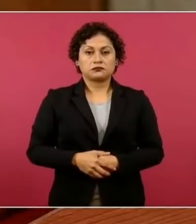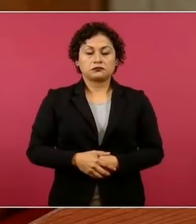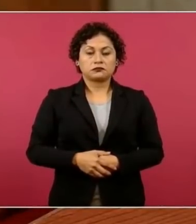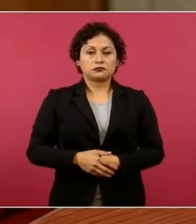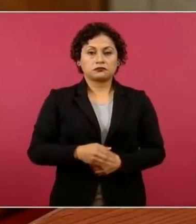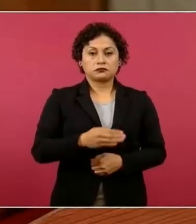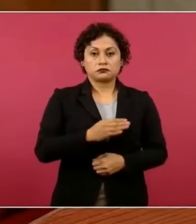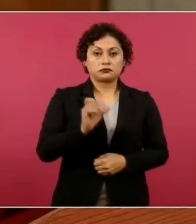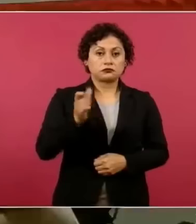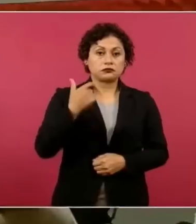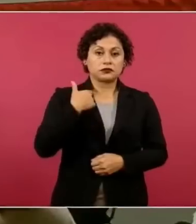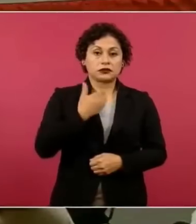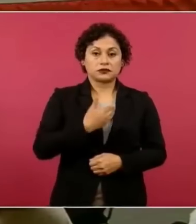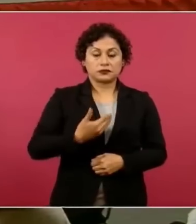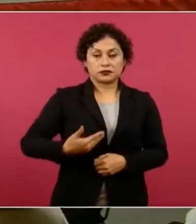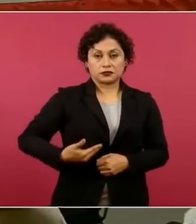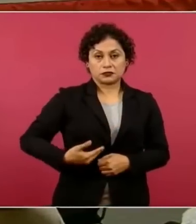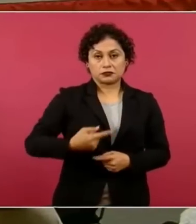con Felipe Calderón,